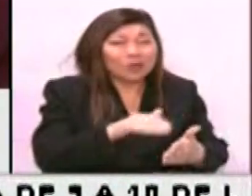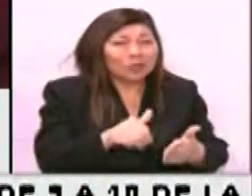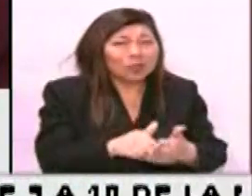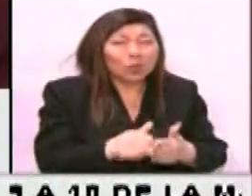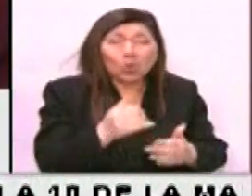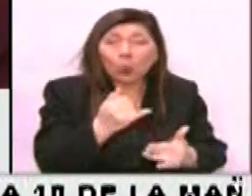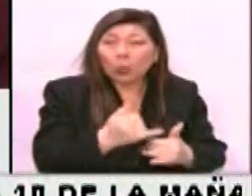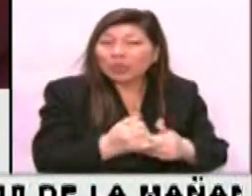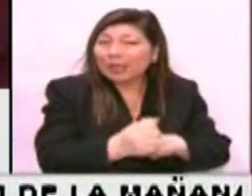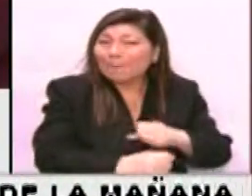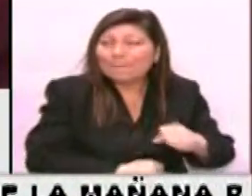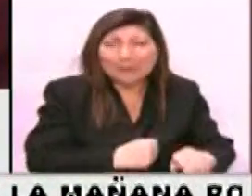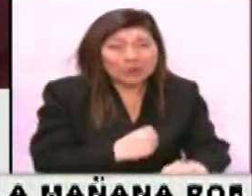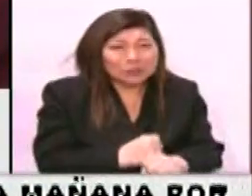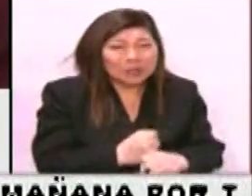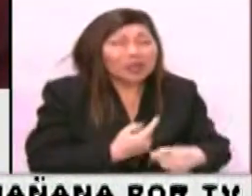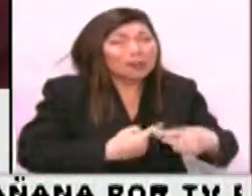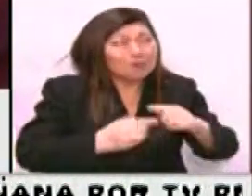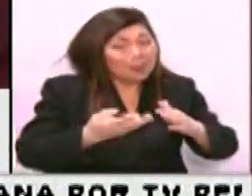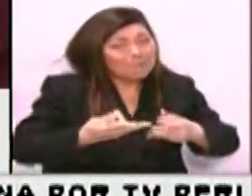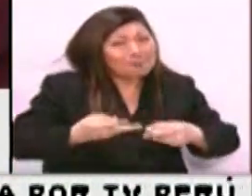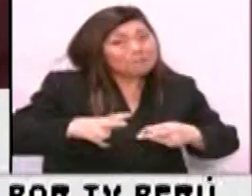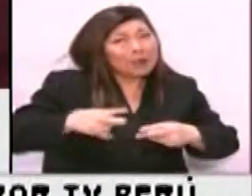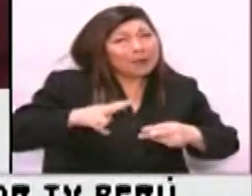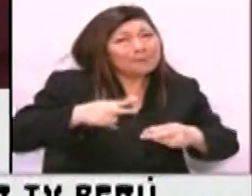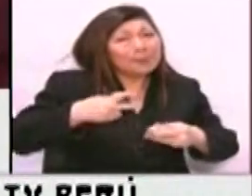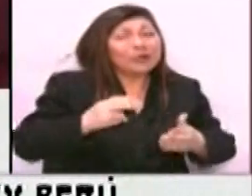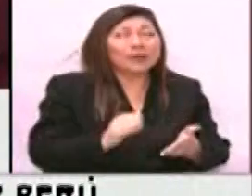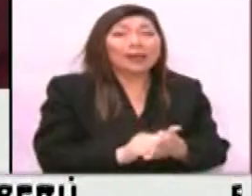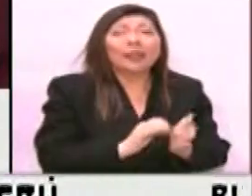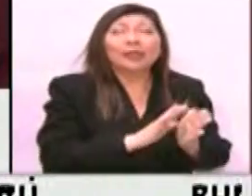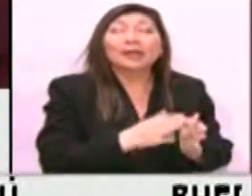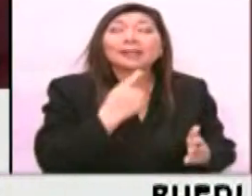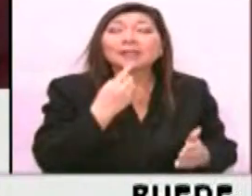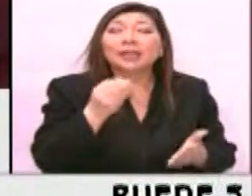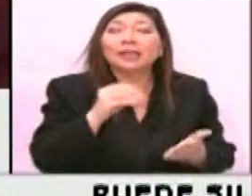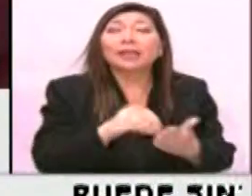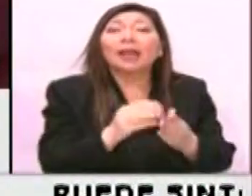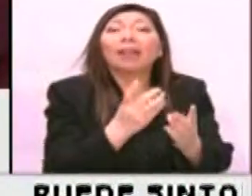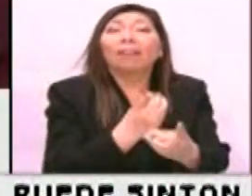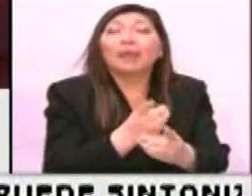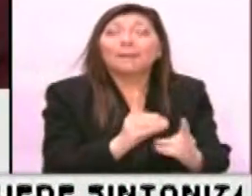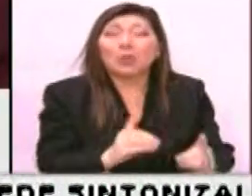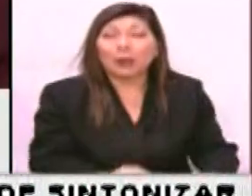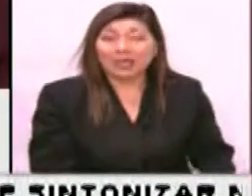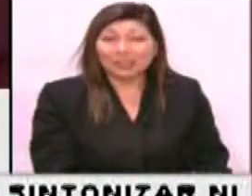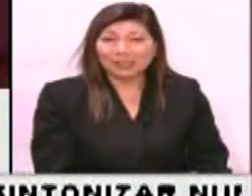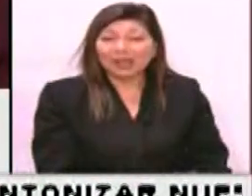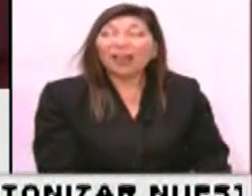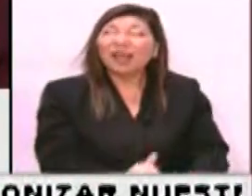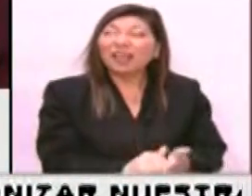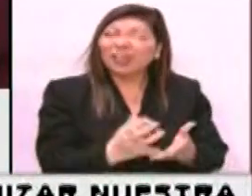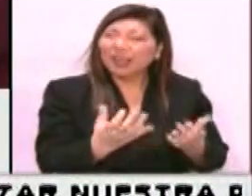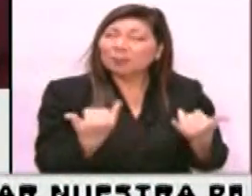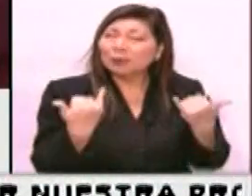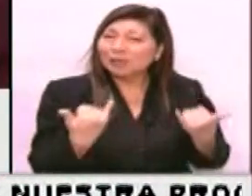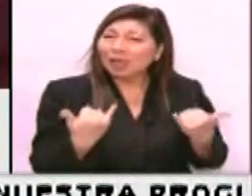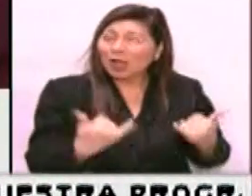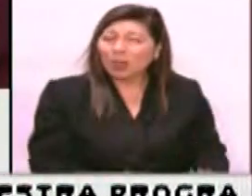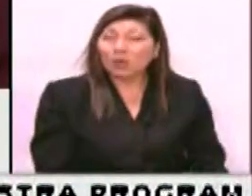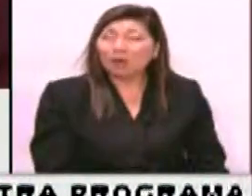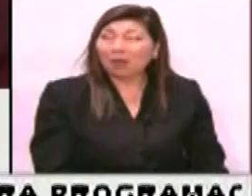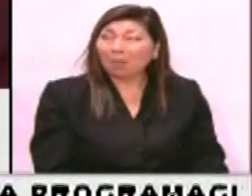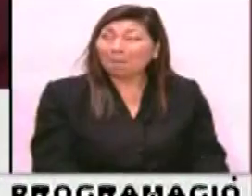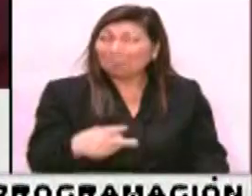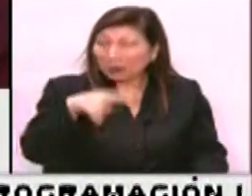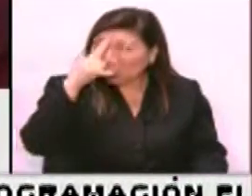en los últimos años. Venimos creciendo desde que se restableció la democracia. ¿Qué queremos ahora entonces?